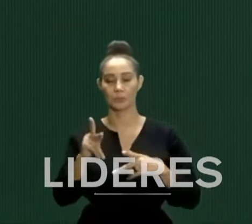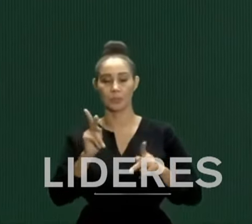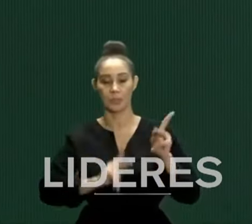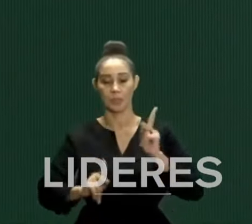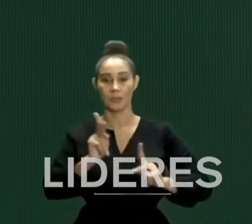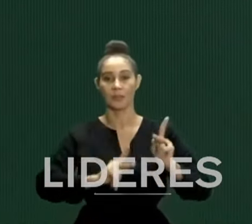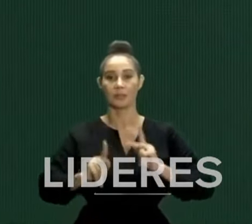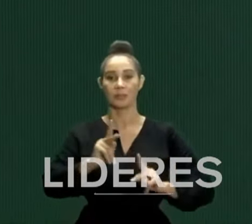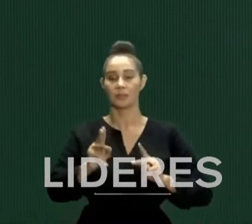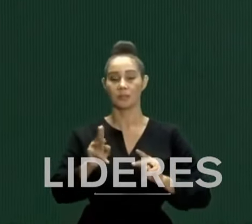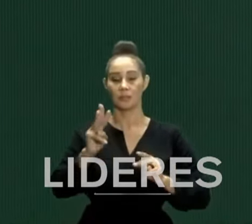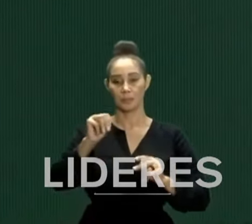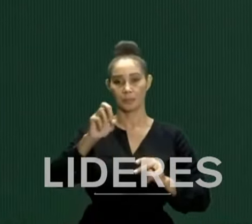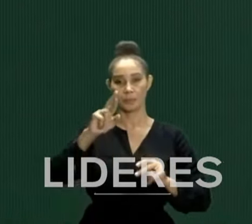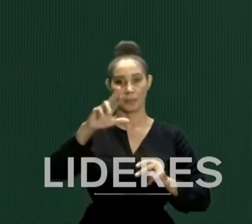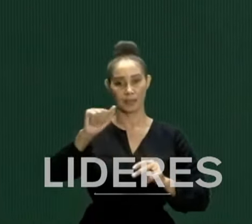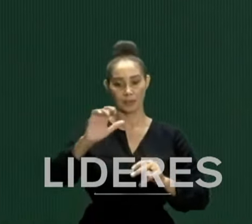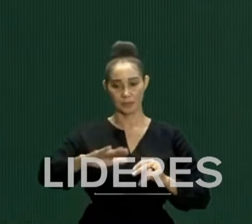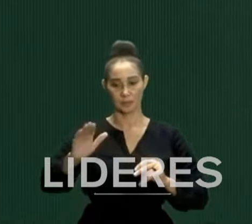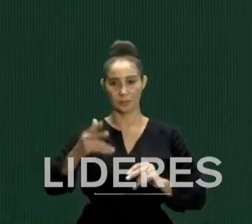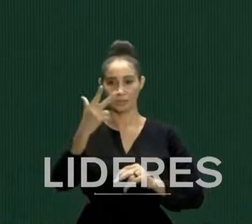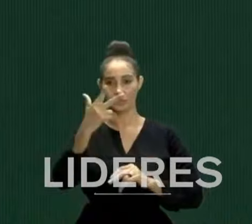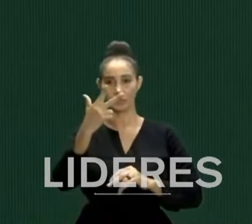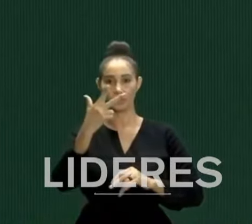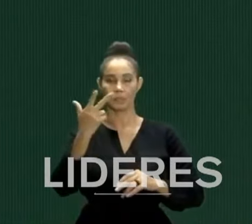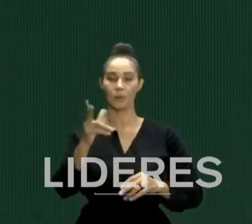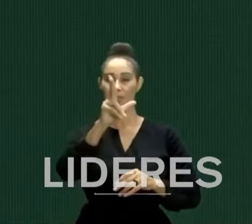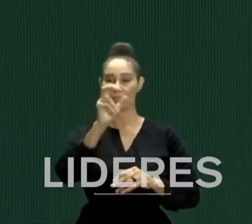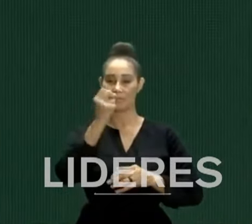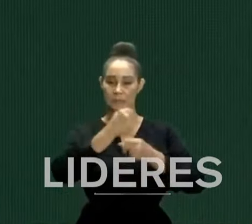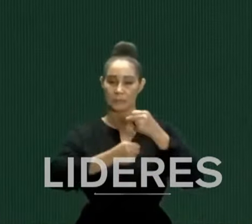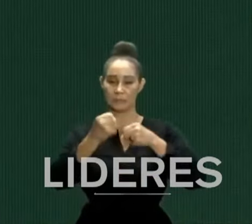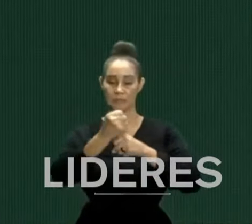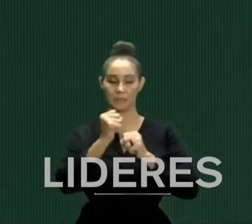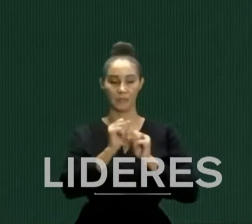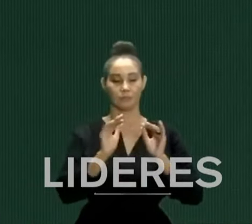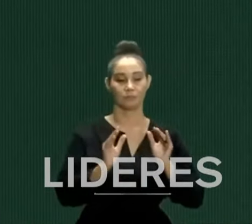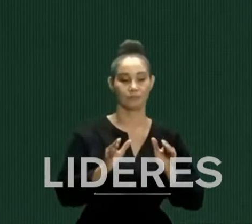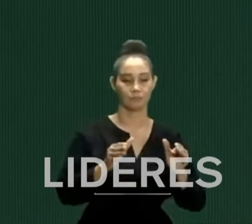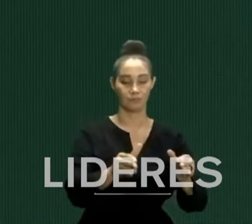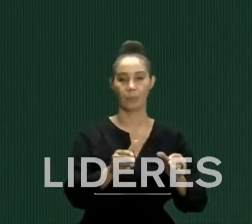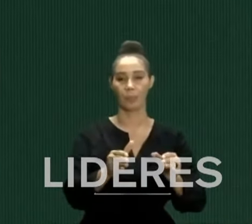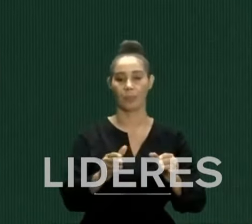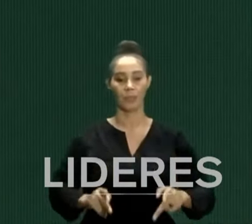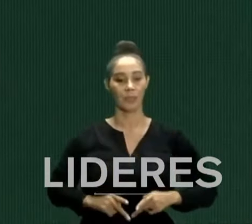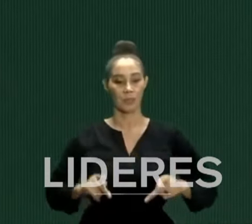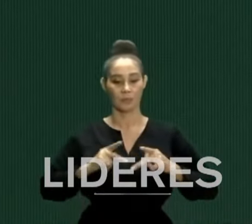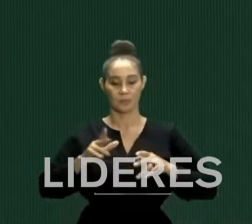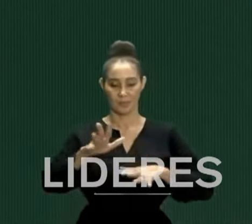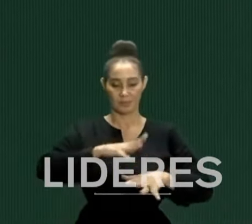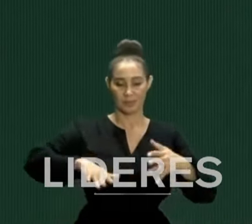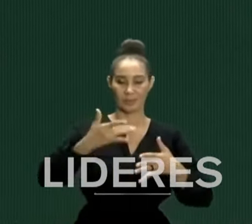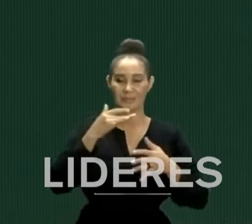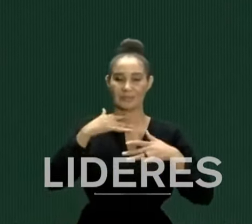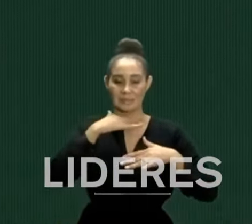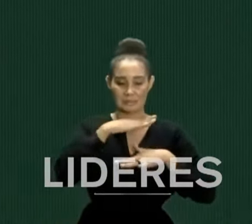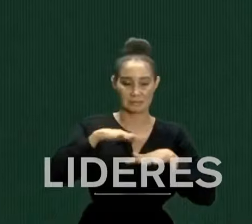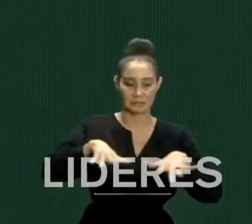Mayra y a sus hijos, que por casi 3 décadas ocupaban ese espacio y vivían en medio de ese